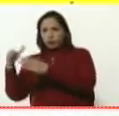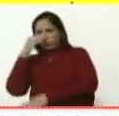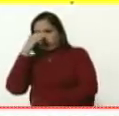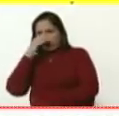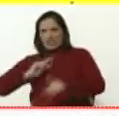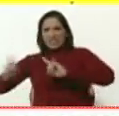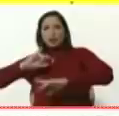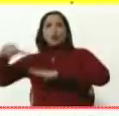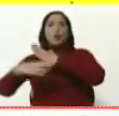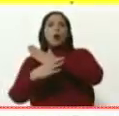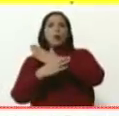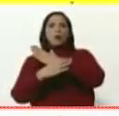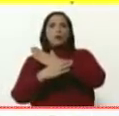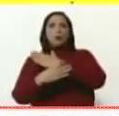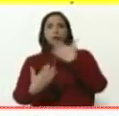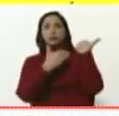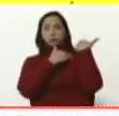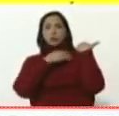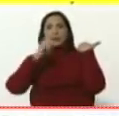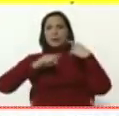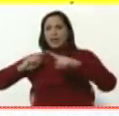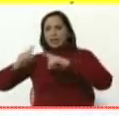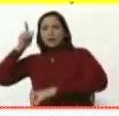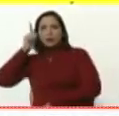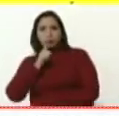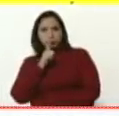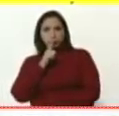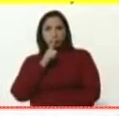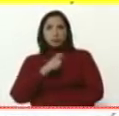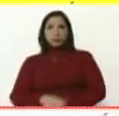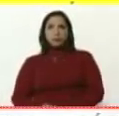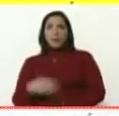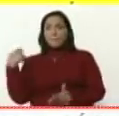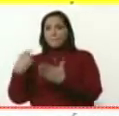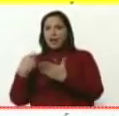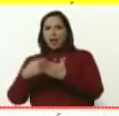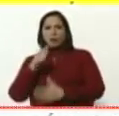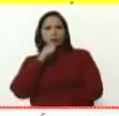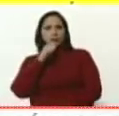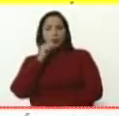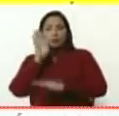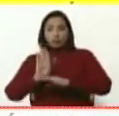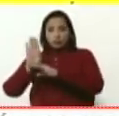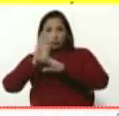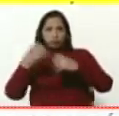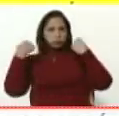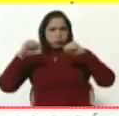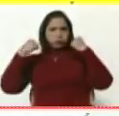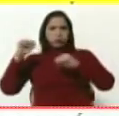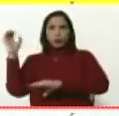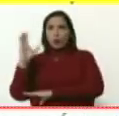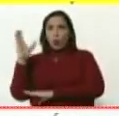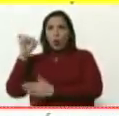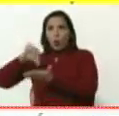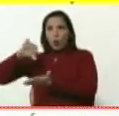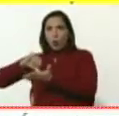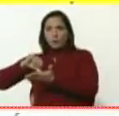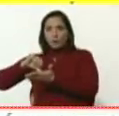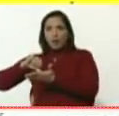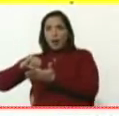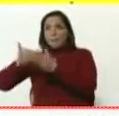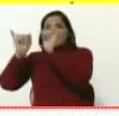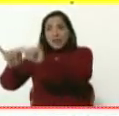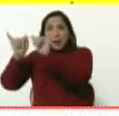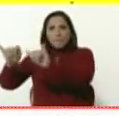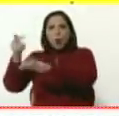Guaidó, dirigidos por Leopoldo López, financiados, amparados y entrenados en Colombia por tu gobierno,